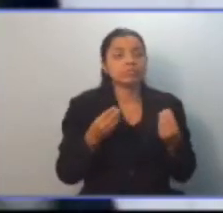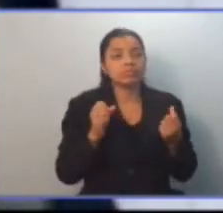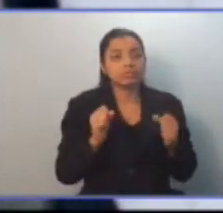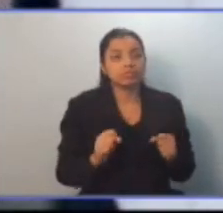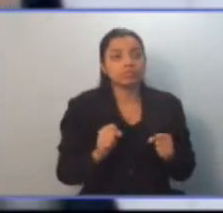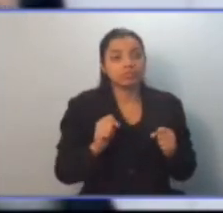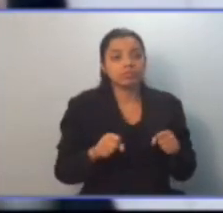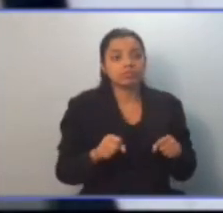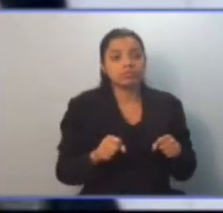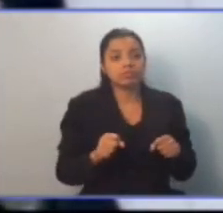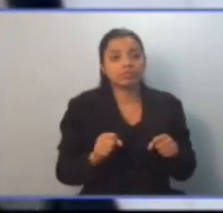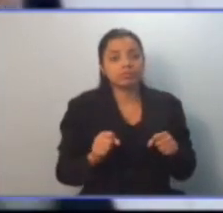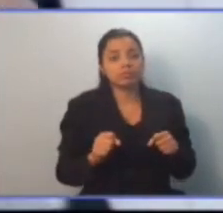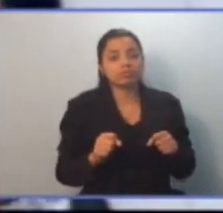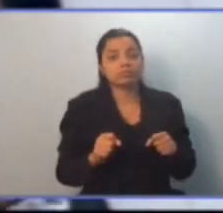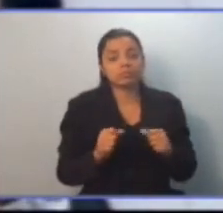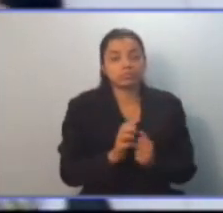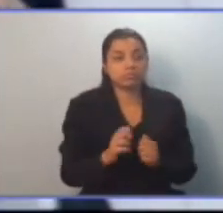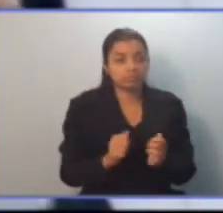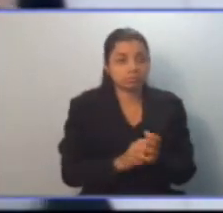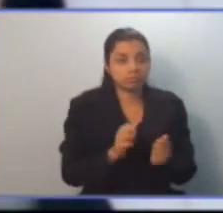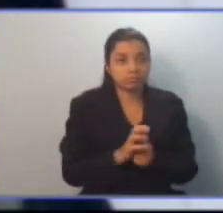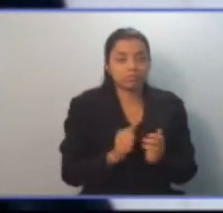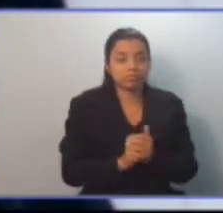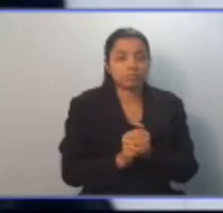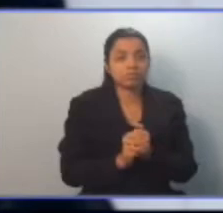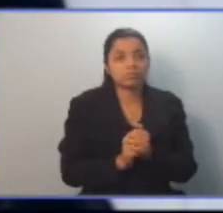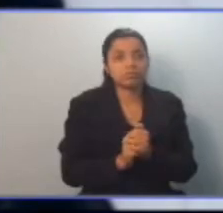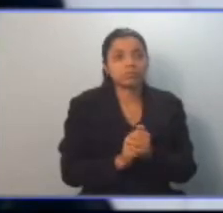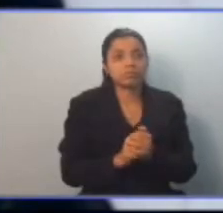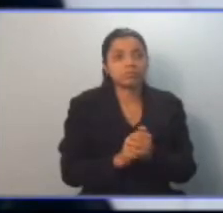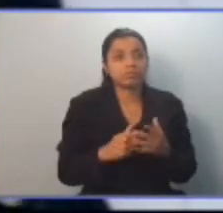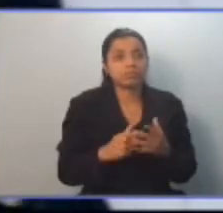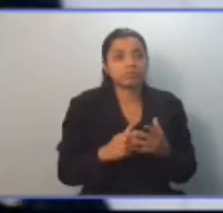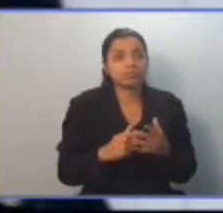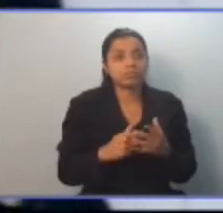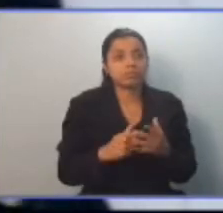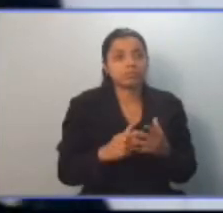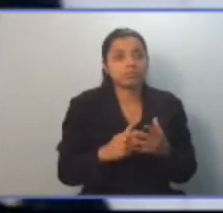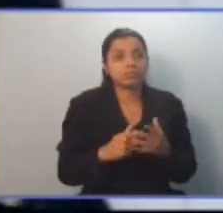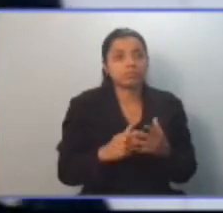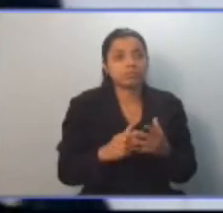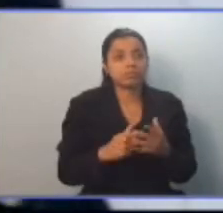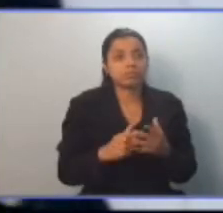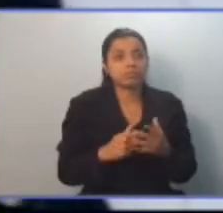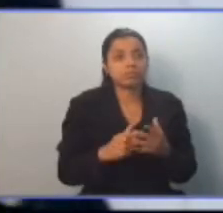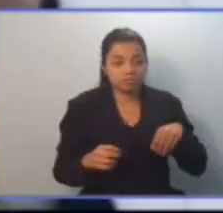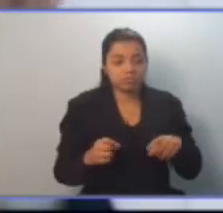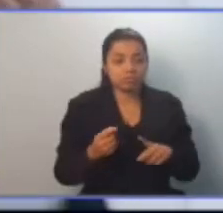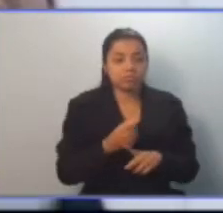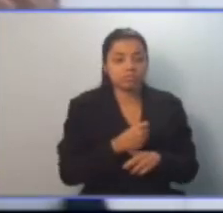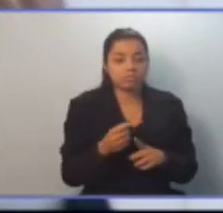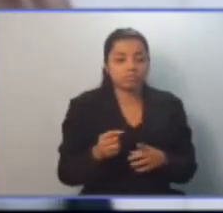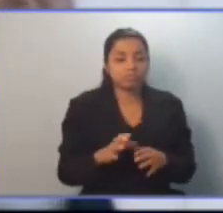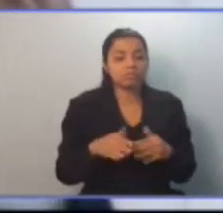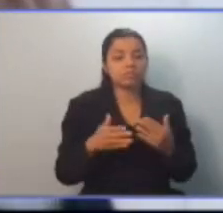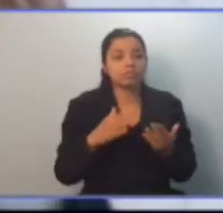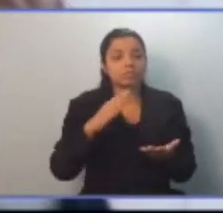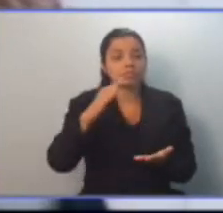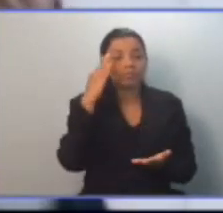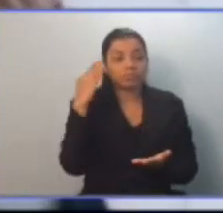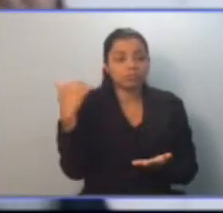salir adelante a pesar del problema. Porque lo que sucede en los delitos de violencia intrafamiliar, que en muchos casos las mujeres cuando son